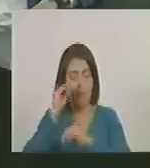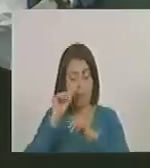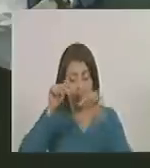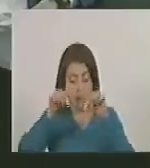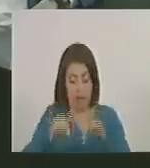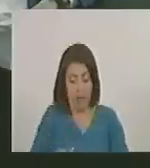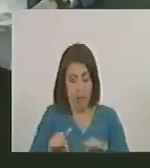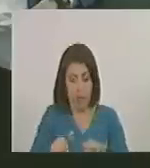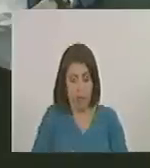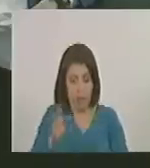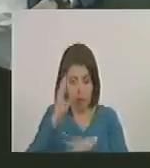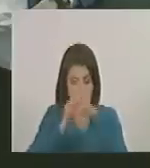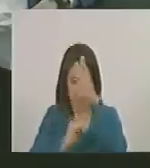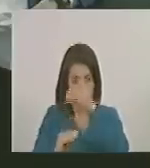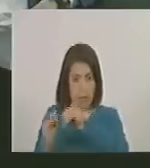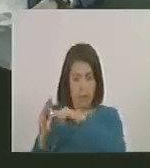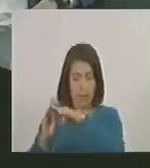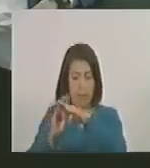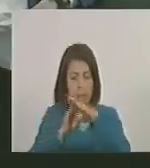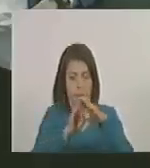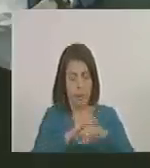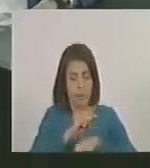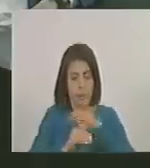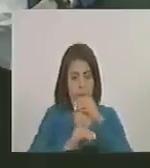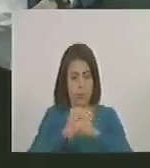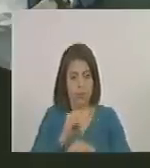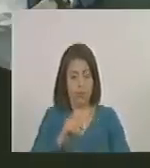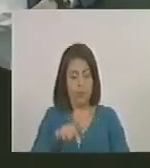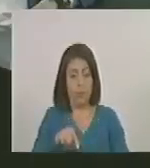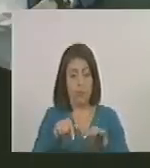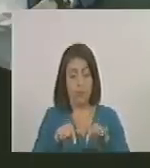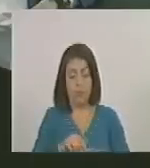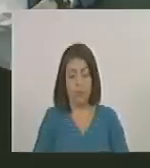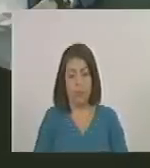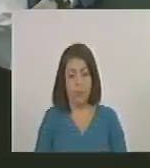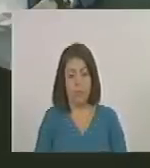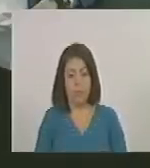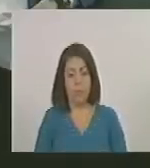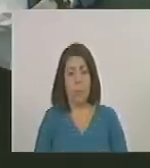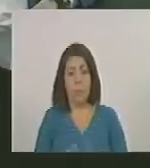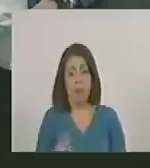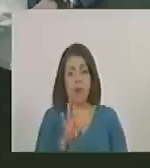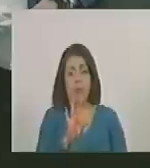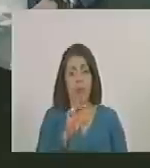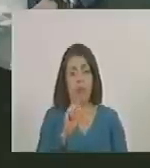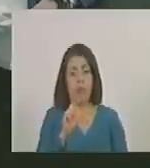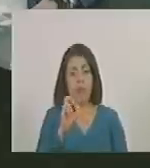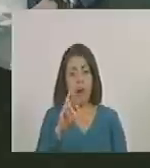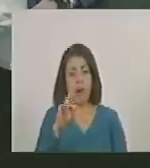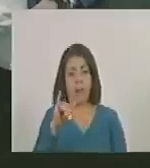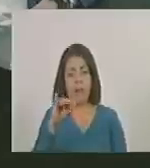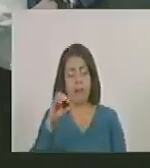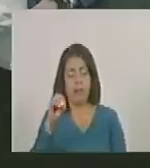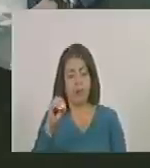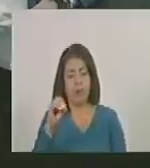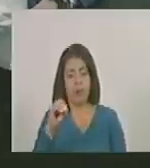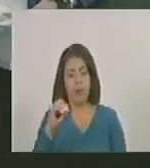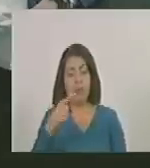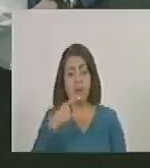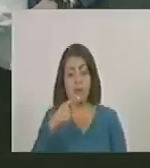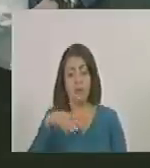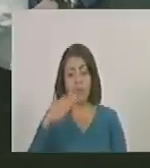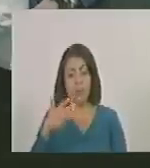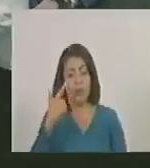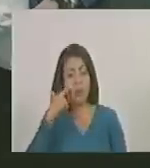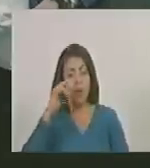presente. El llamamiento que yo hago es a eso. Pero Fabricio Ojeda, además, cuando uno